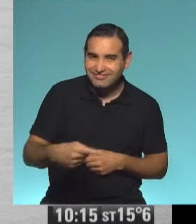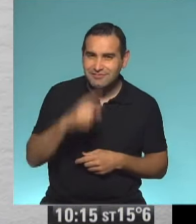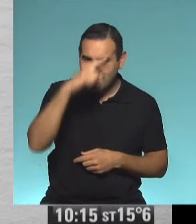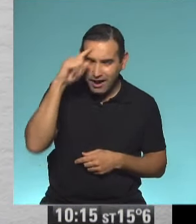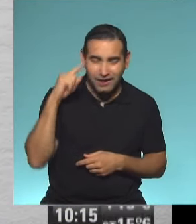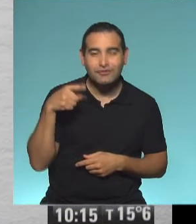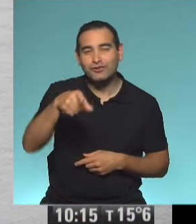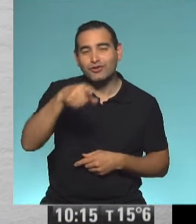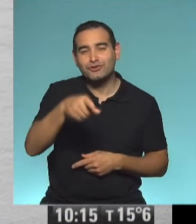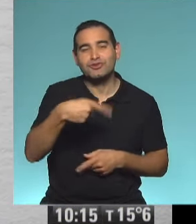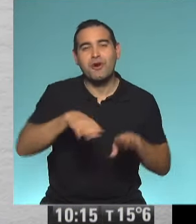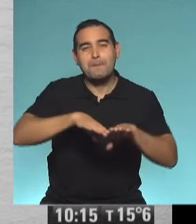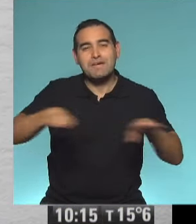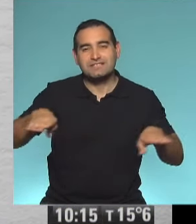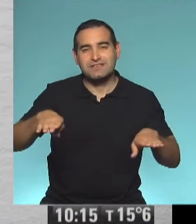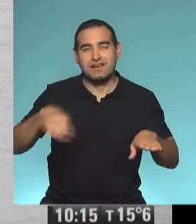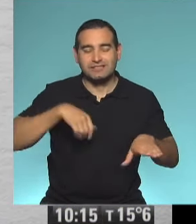estoy lijando una mesita.